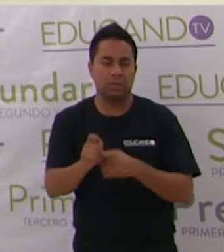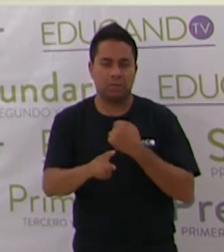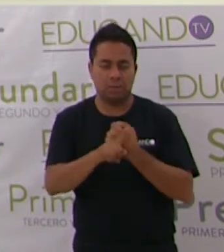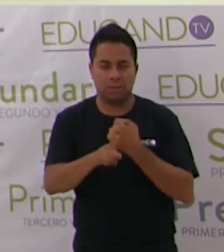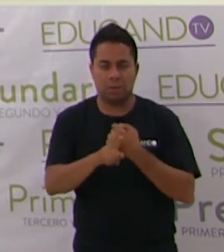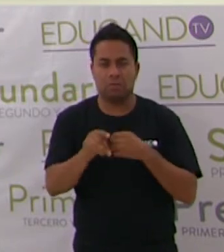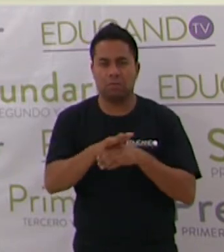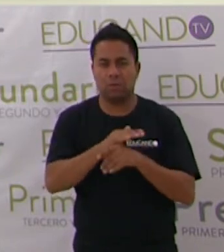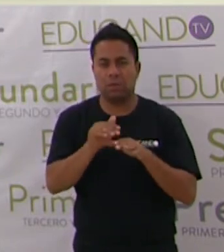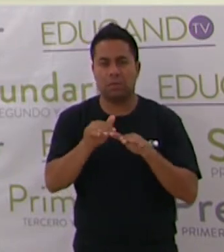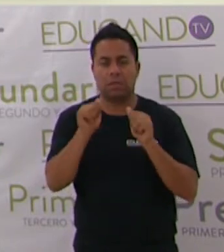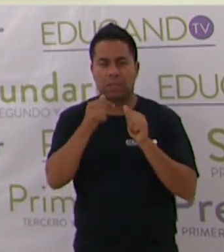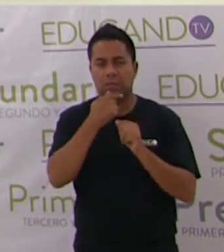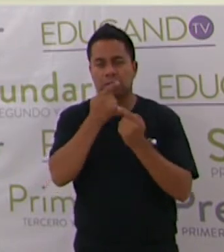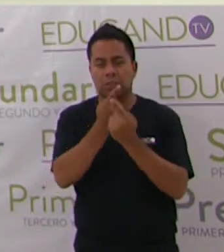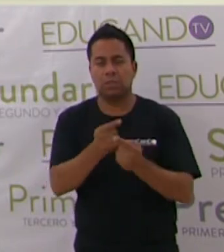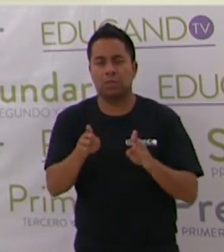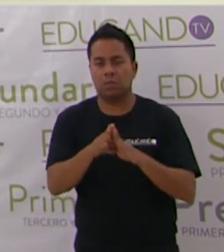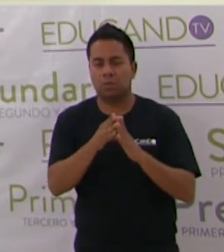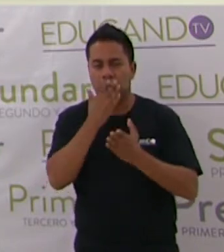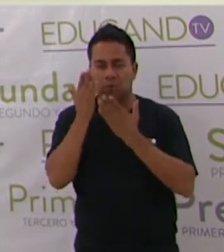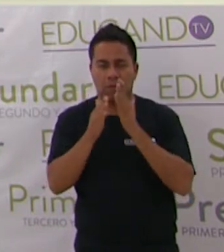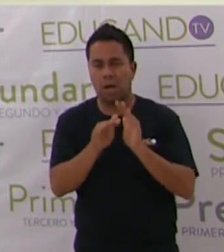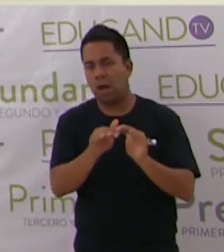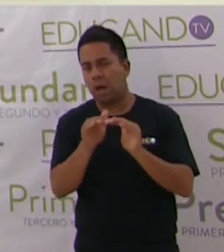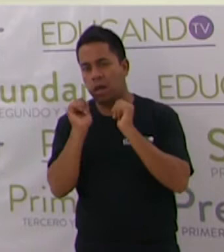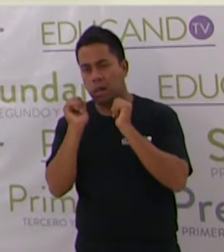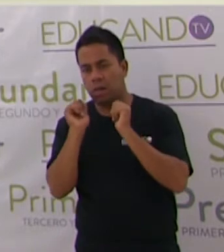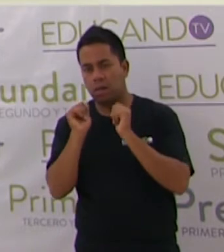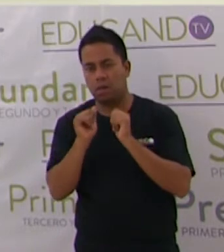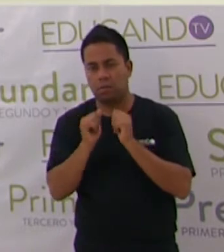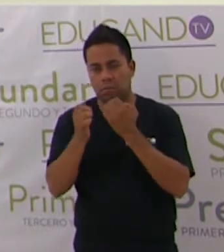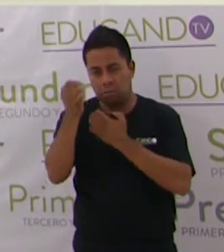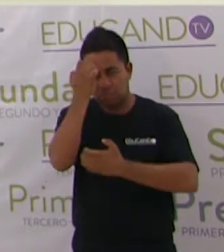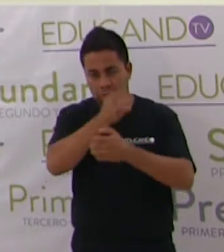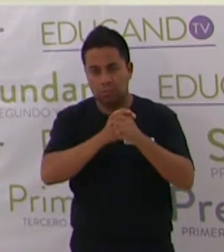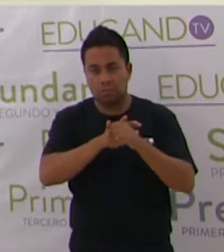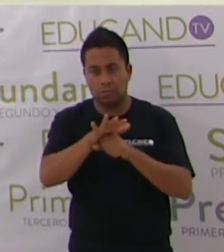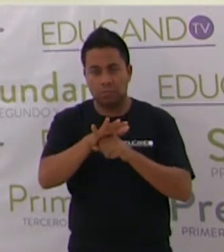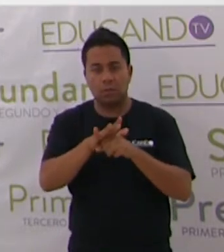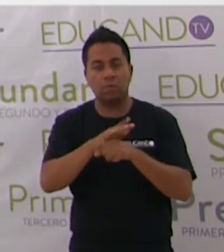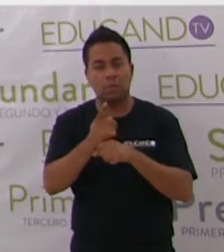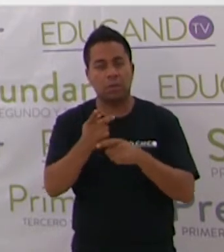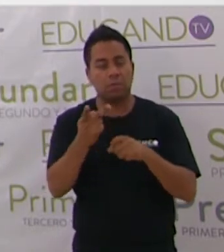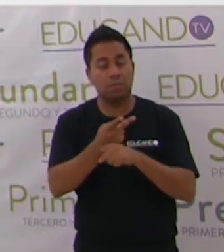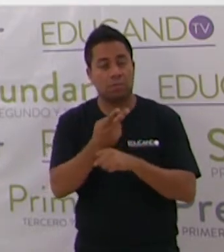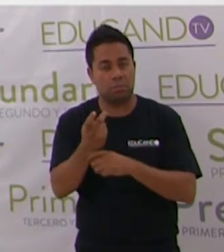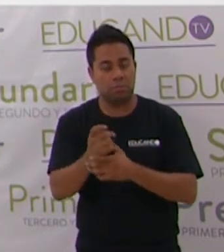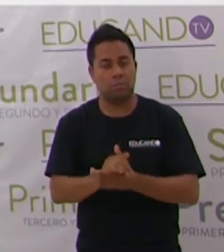se vayan los niños, que dejen de estudiar. Analicemos los motivos.